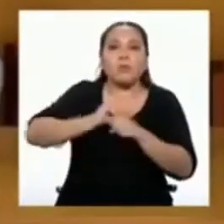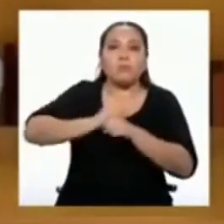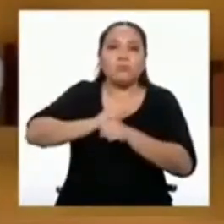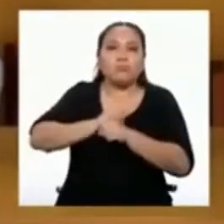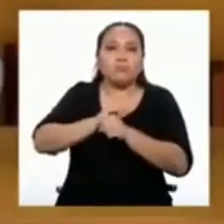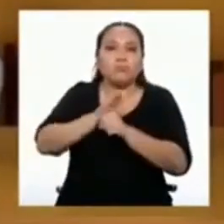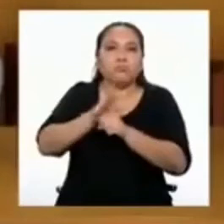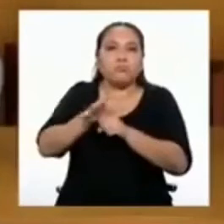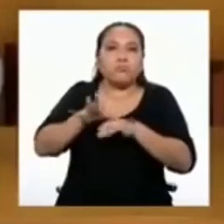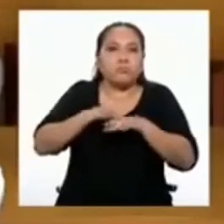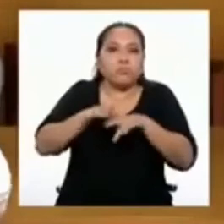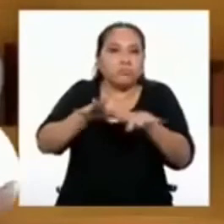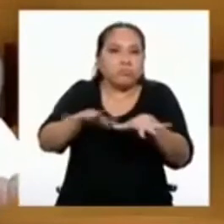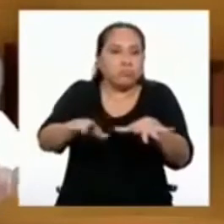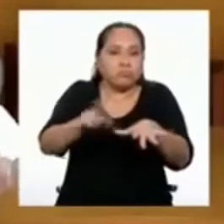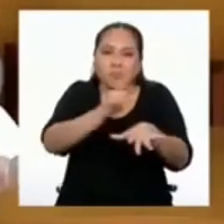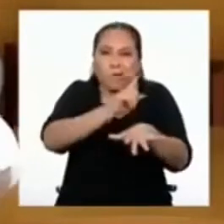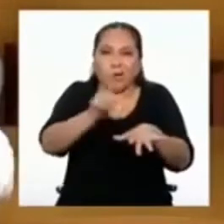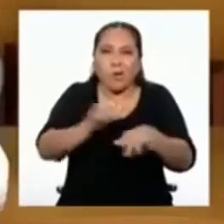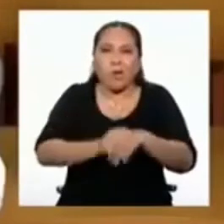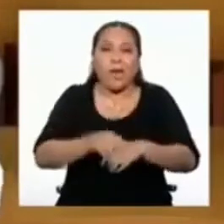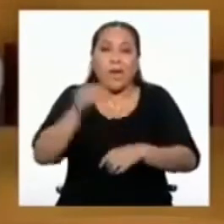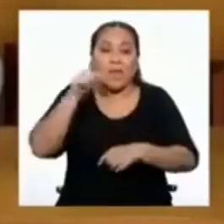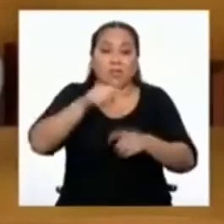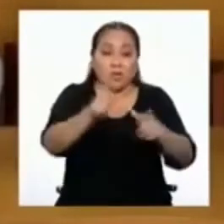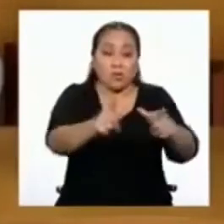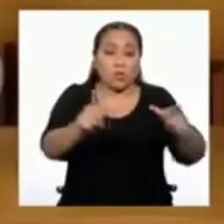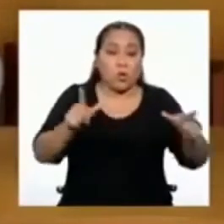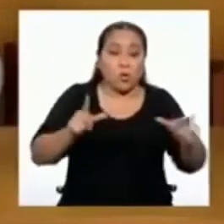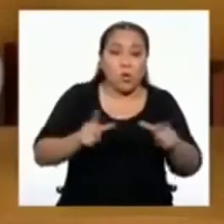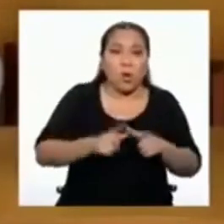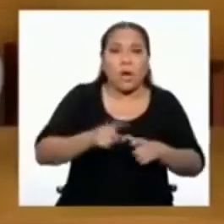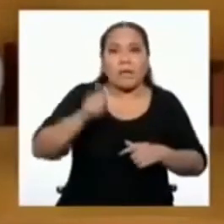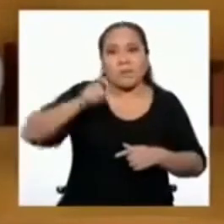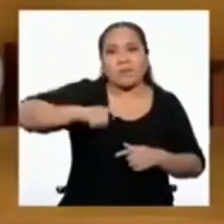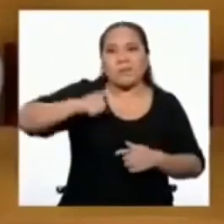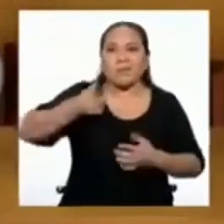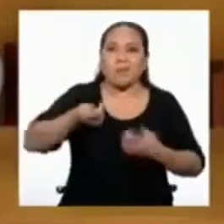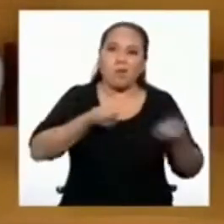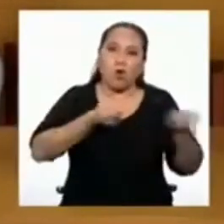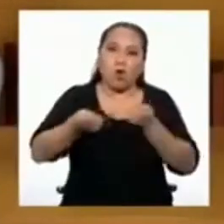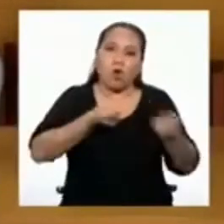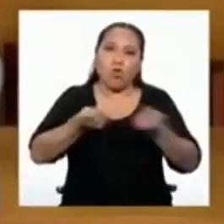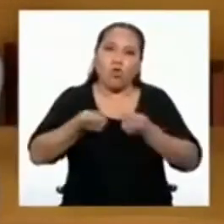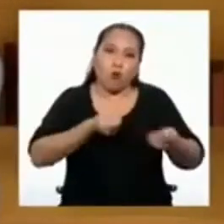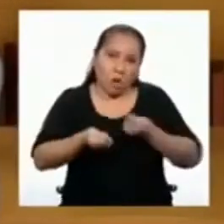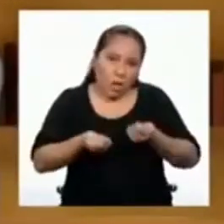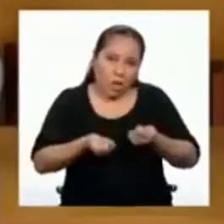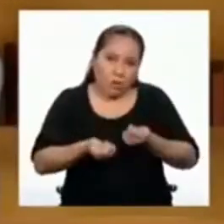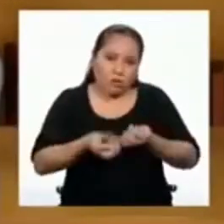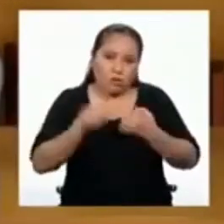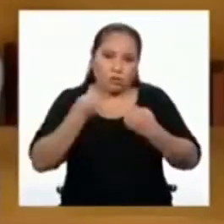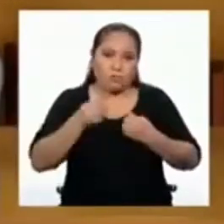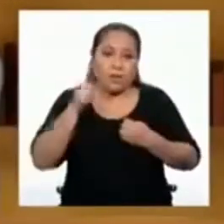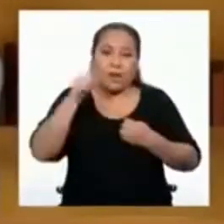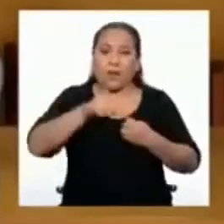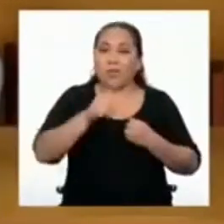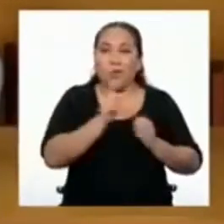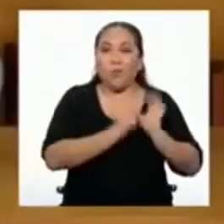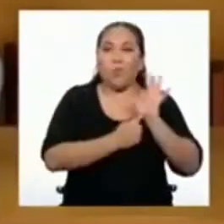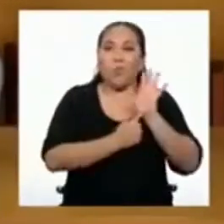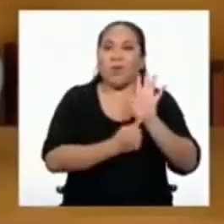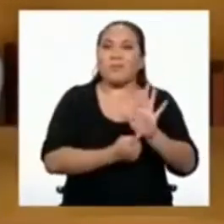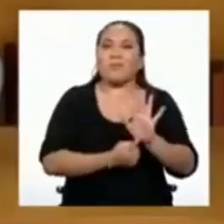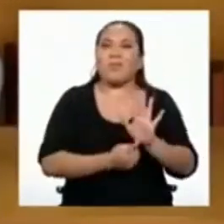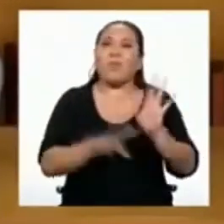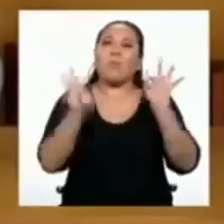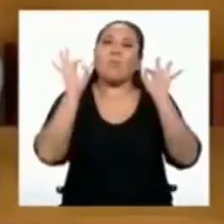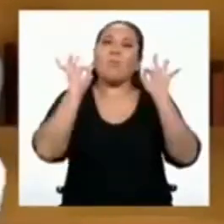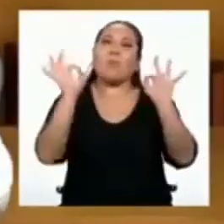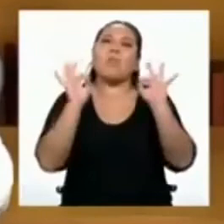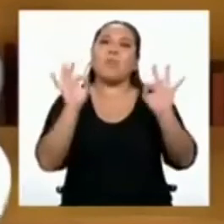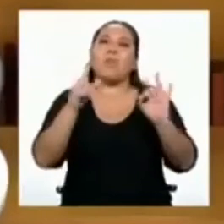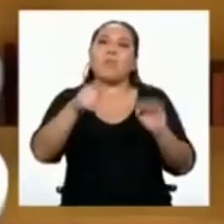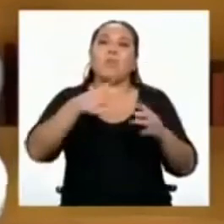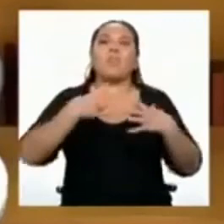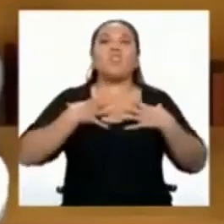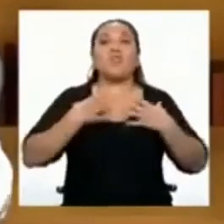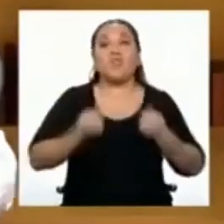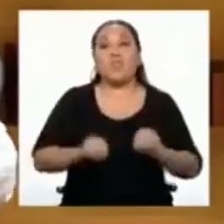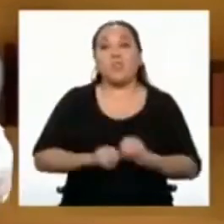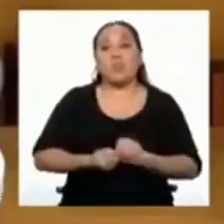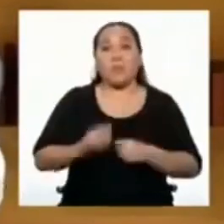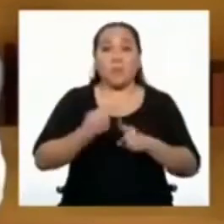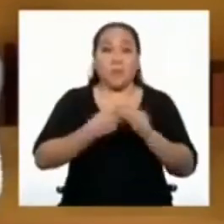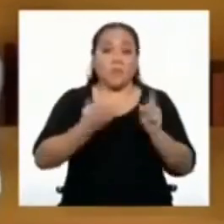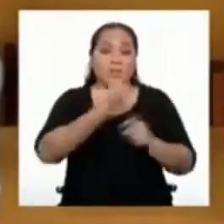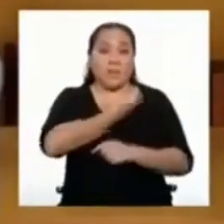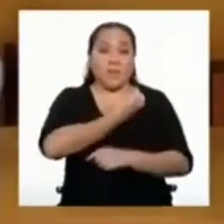que estos espacios públicos tendrán que ser regulados en su tránsito para que no representen una amenaza a la integridad. Pero si